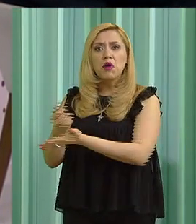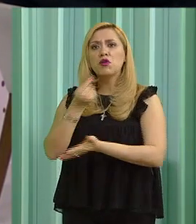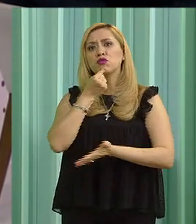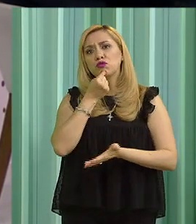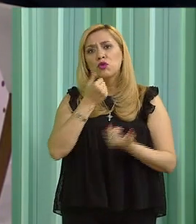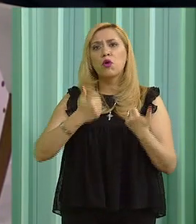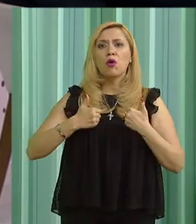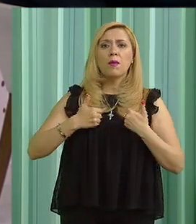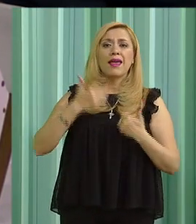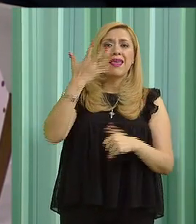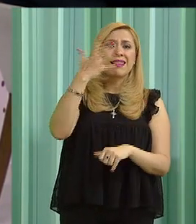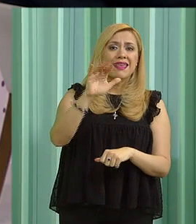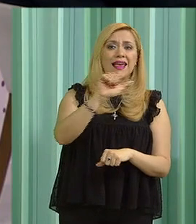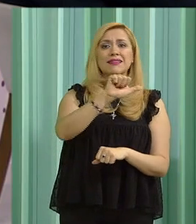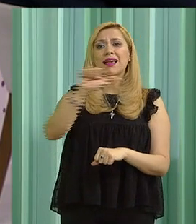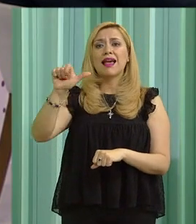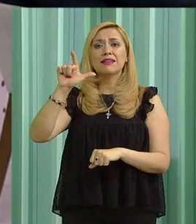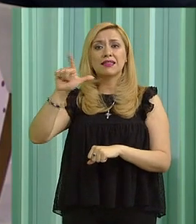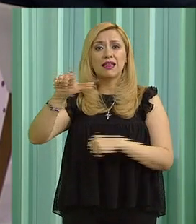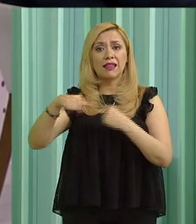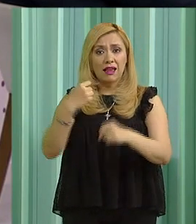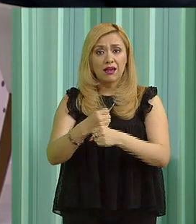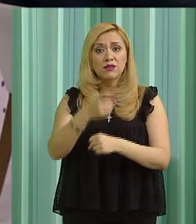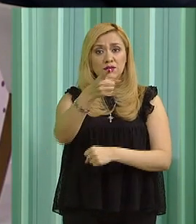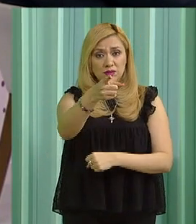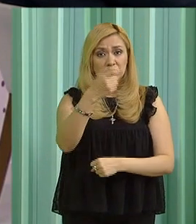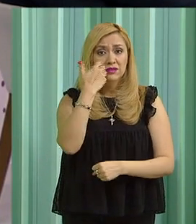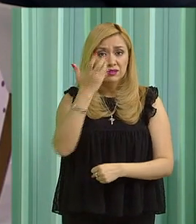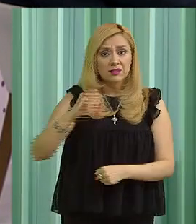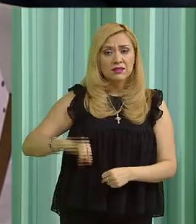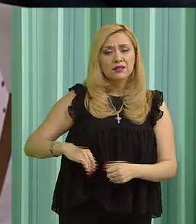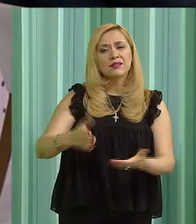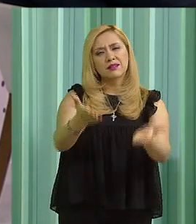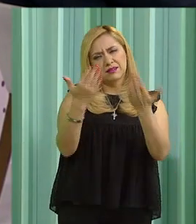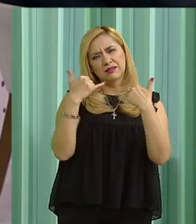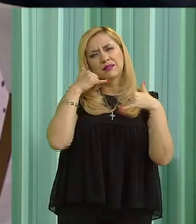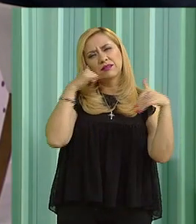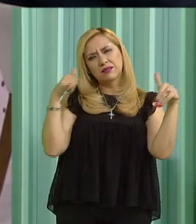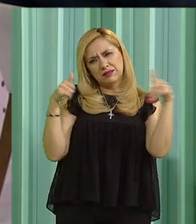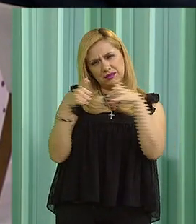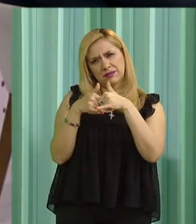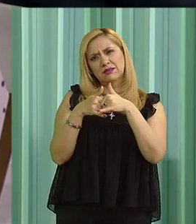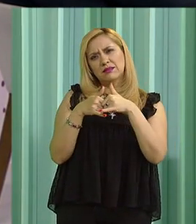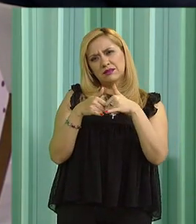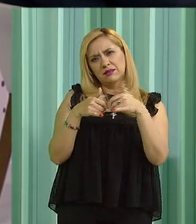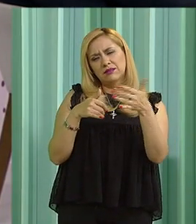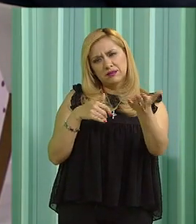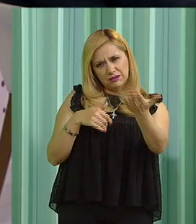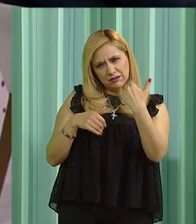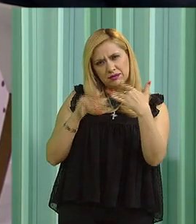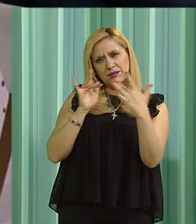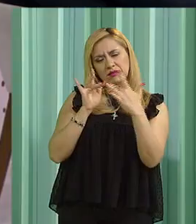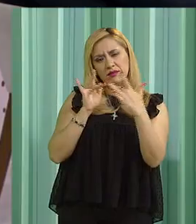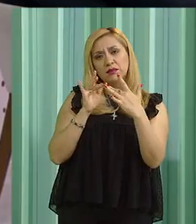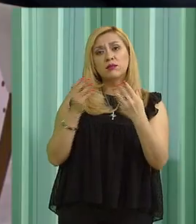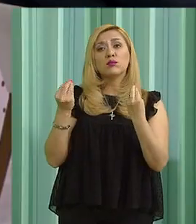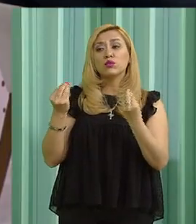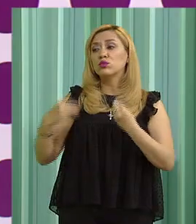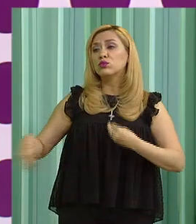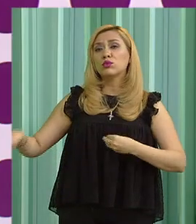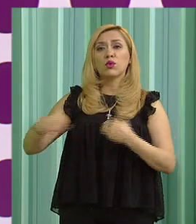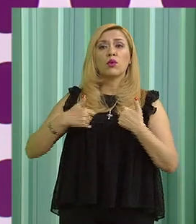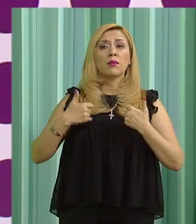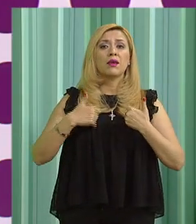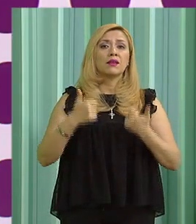entre 10 y 17 años, pueden comunicarse con nosotros. La verdad, hay muchas chicas y chicos que